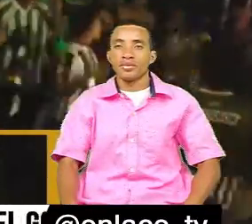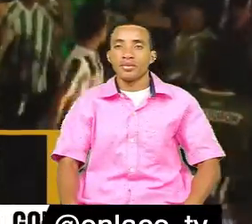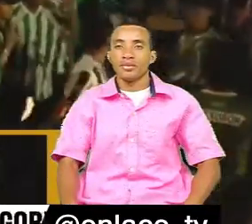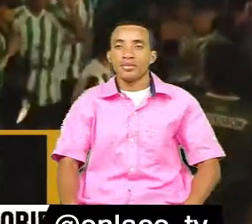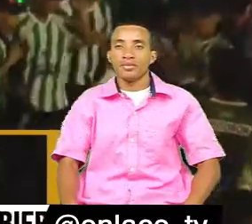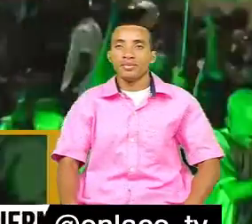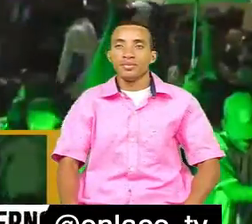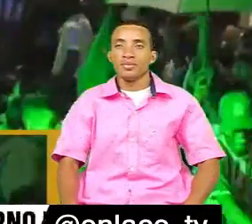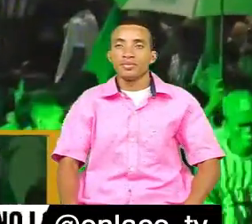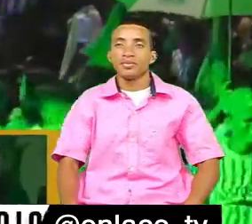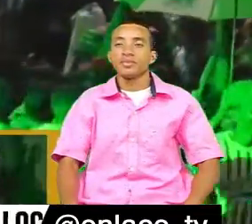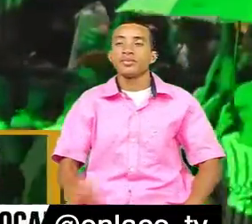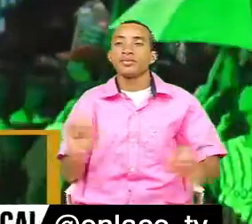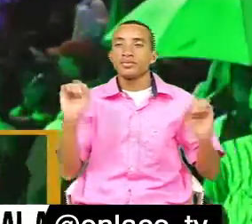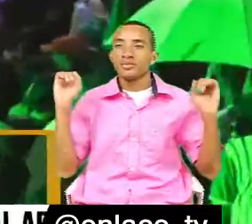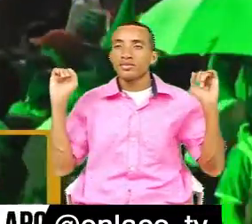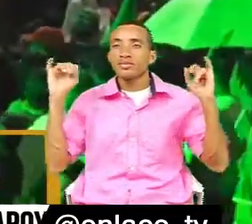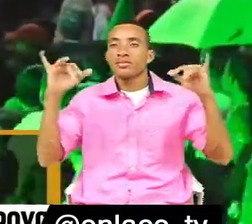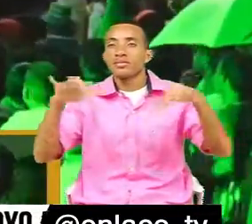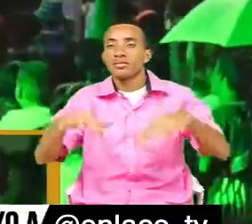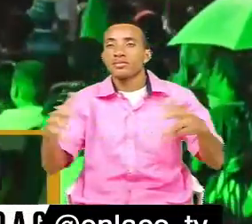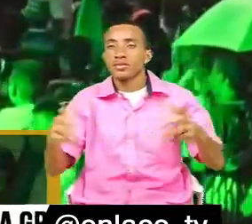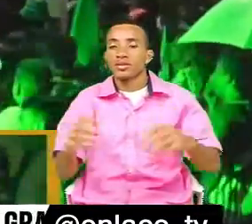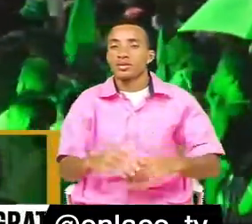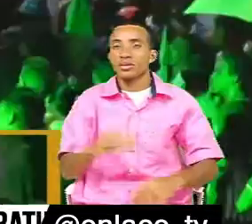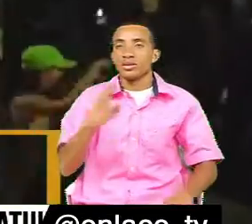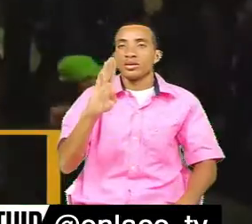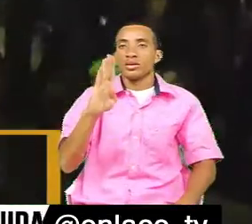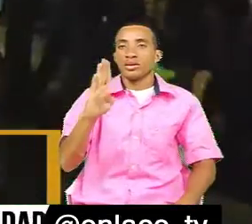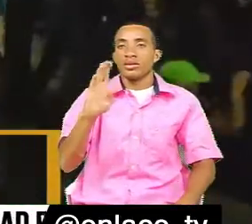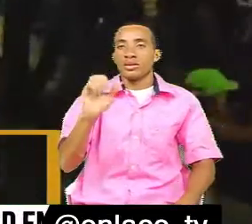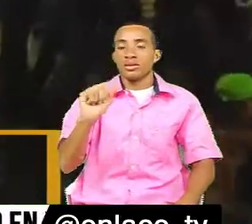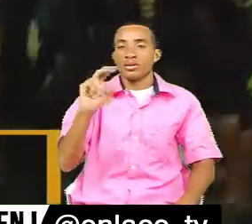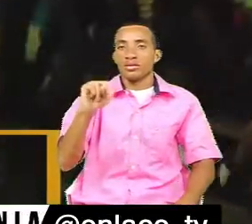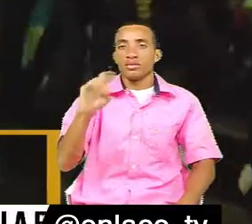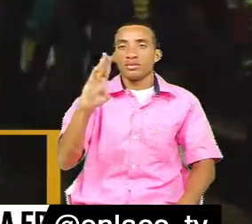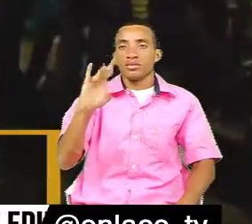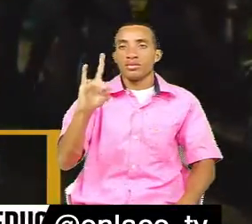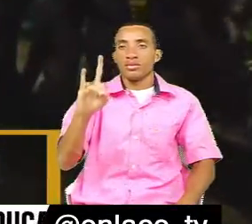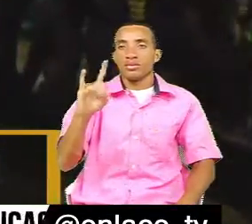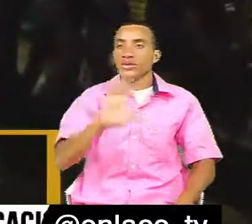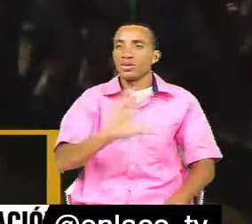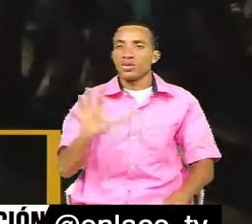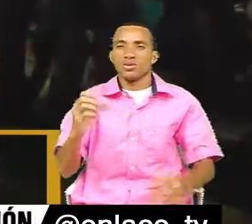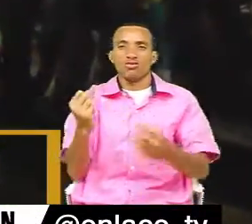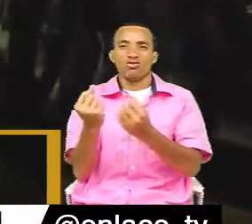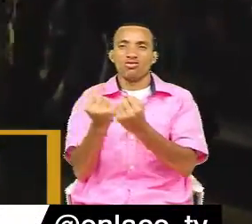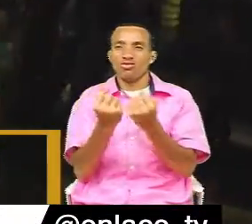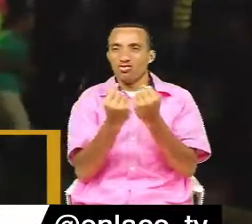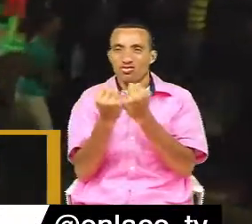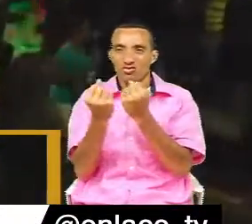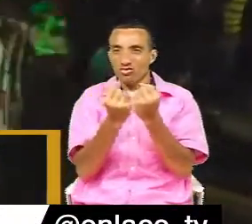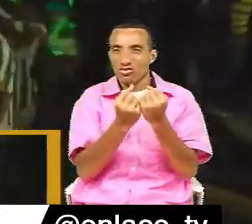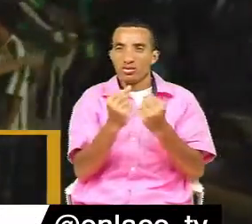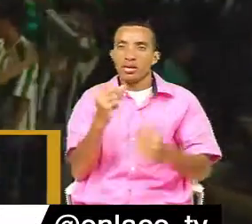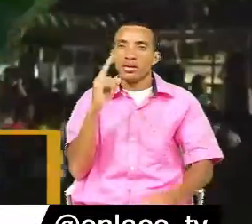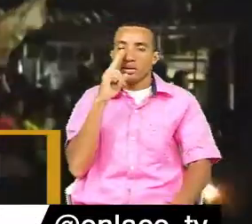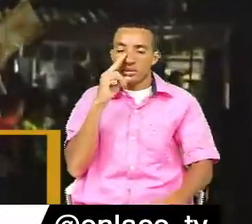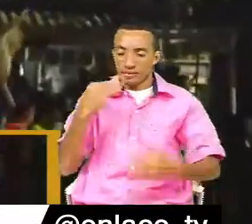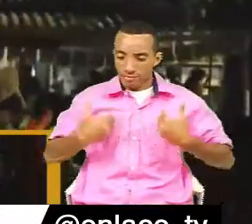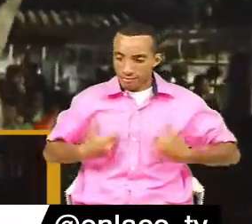El tradicional punto de encuentro en el sector del Bambú, comuna 5 de la ciudad, estaba completamente abarrotado de hinchas verdes.